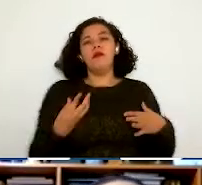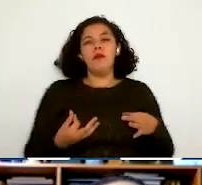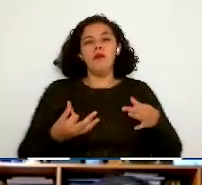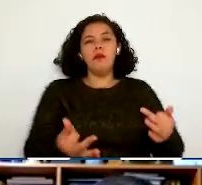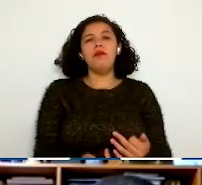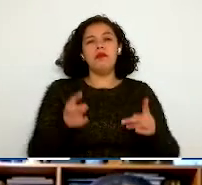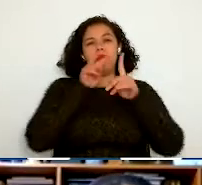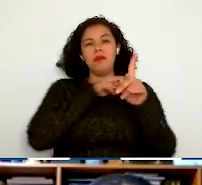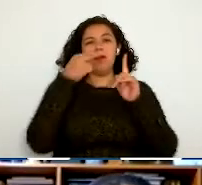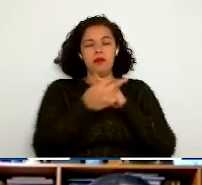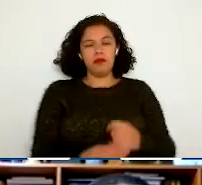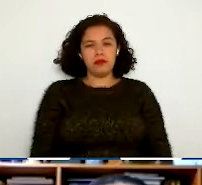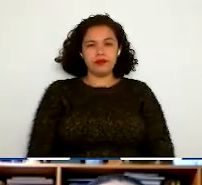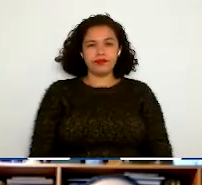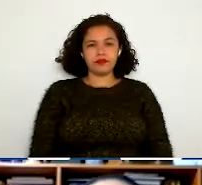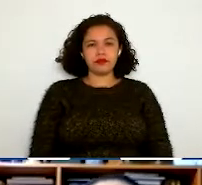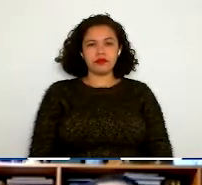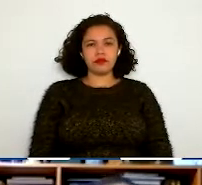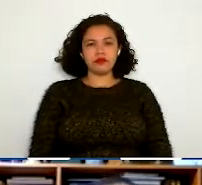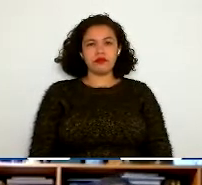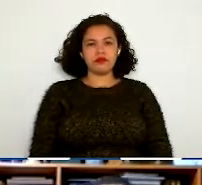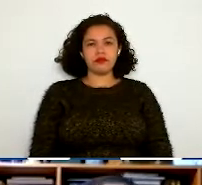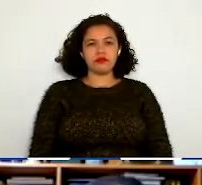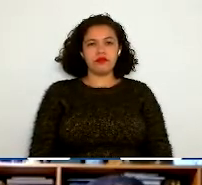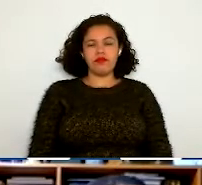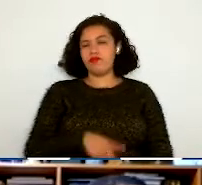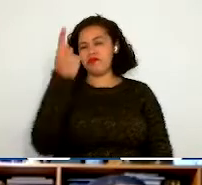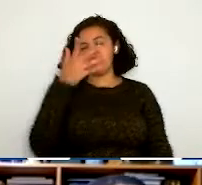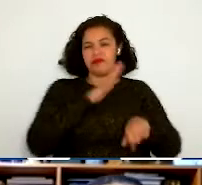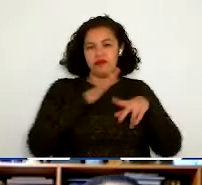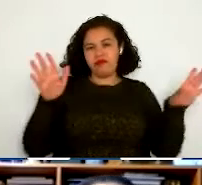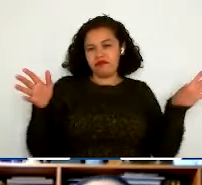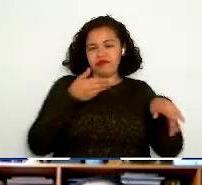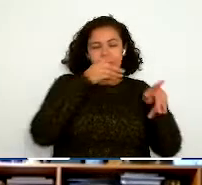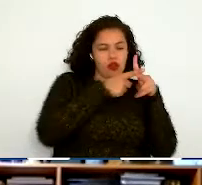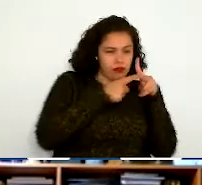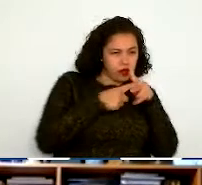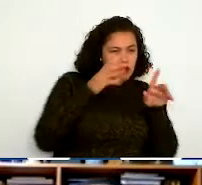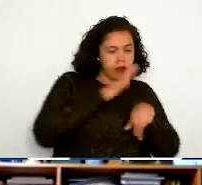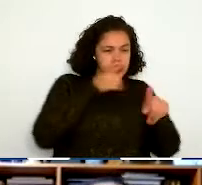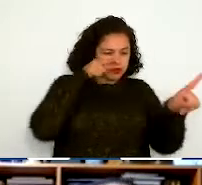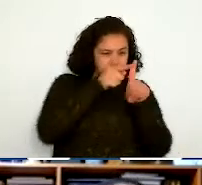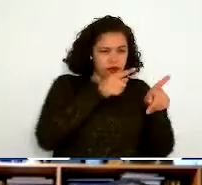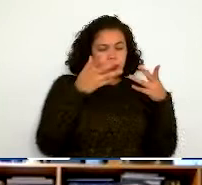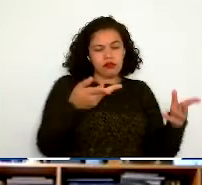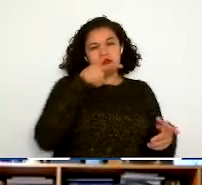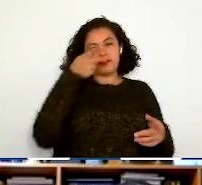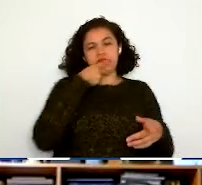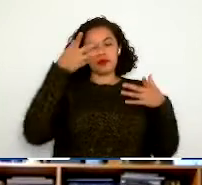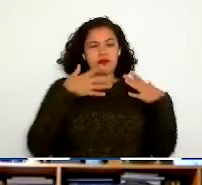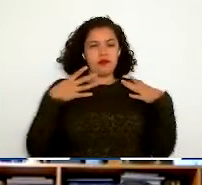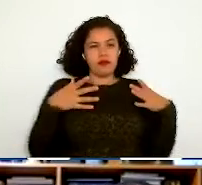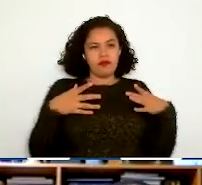2 perspectivas. Una perspectiva más cuantitativa o bien objetiva, es decir, hablaríamos de una